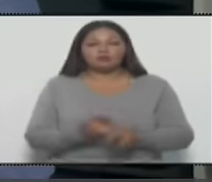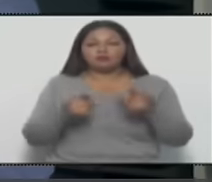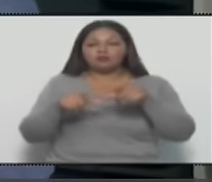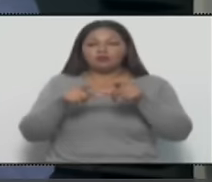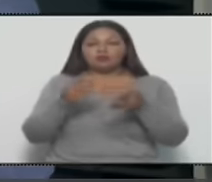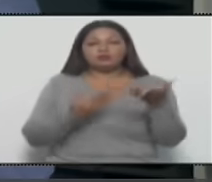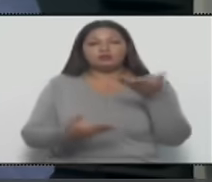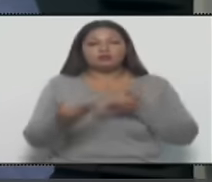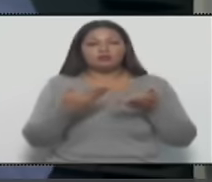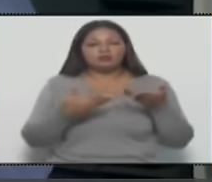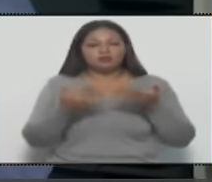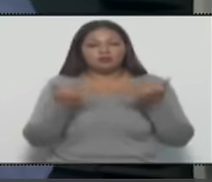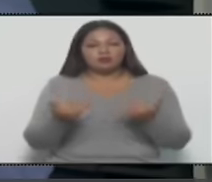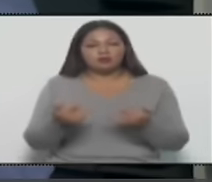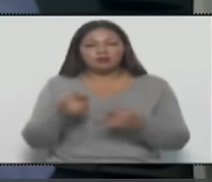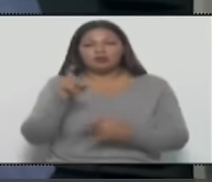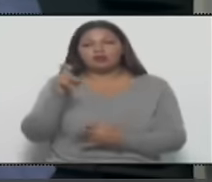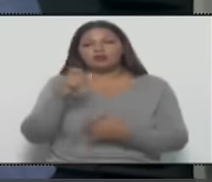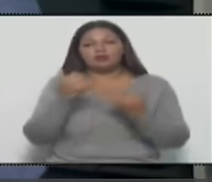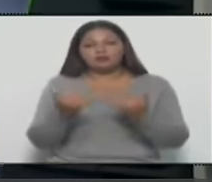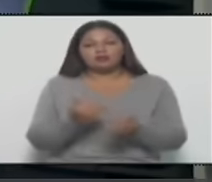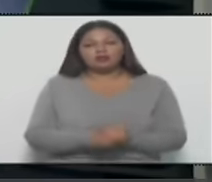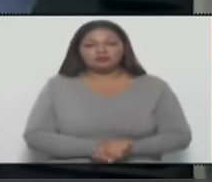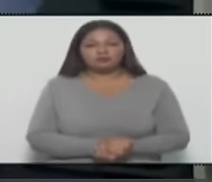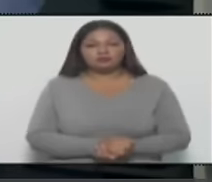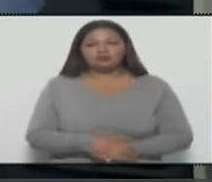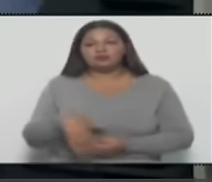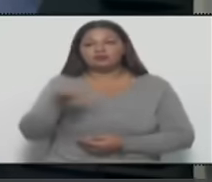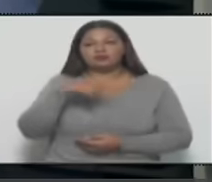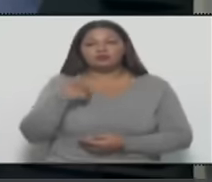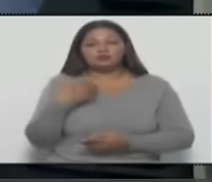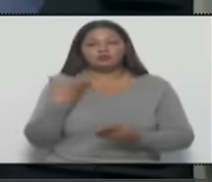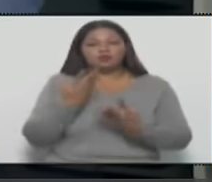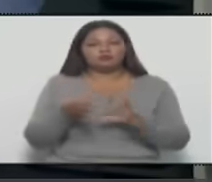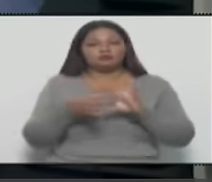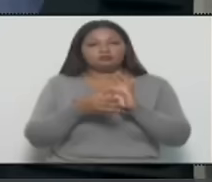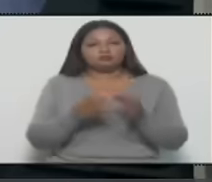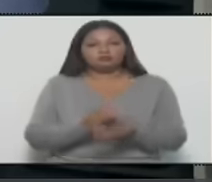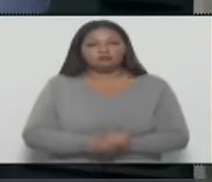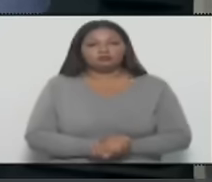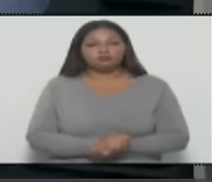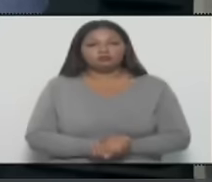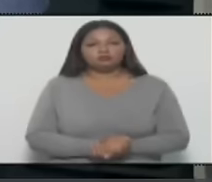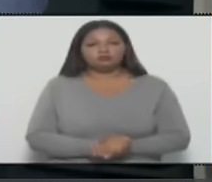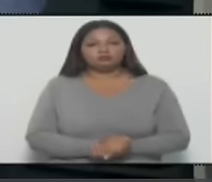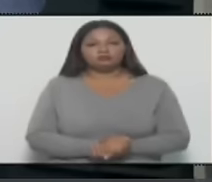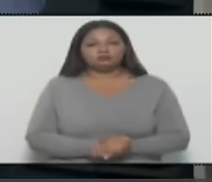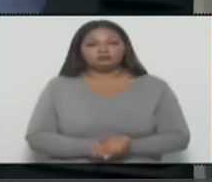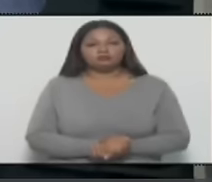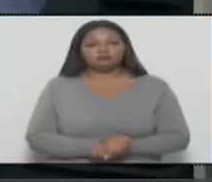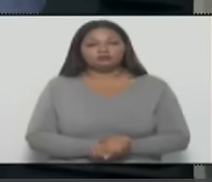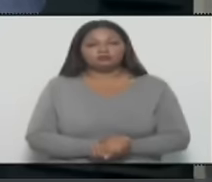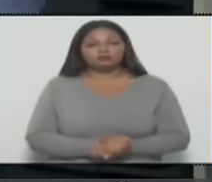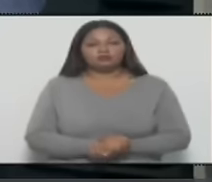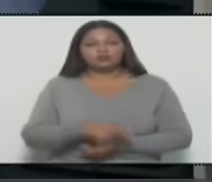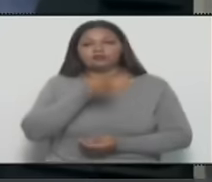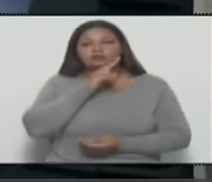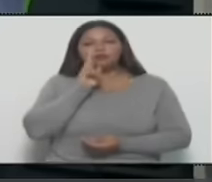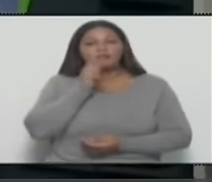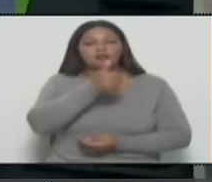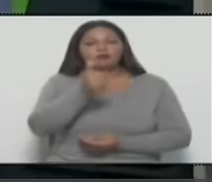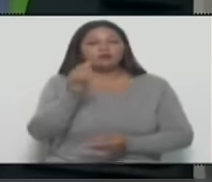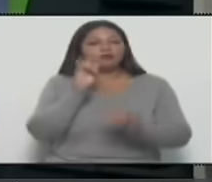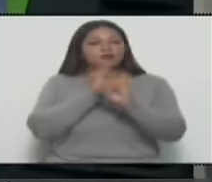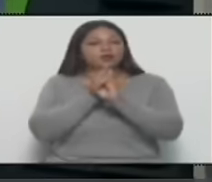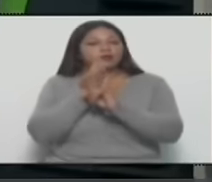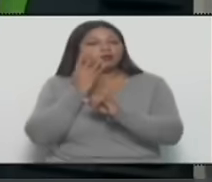servicio en un servidor X donde yo puedo conjugar, ¿okay?, el nombre de un portal web, como por